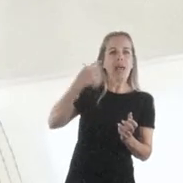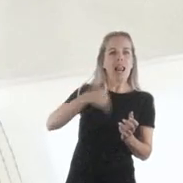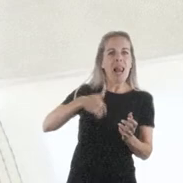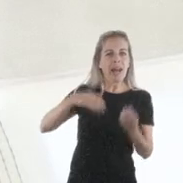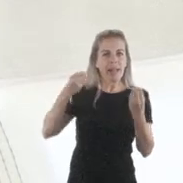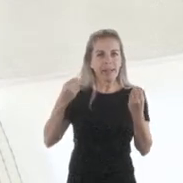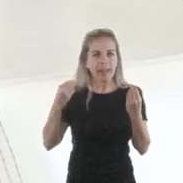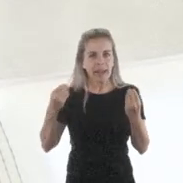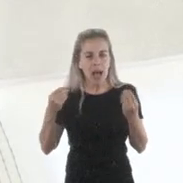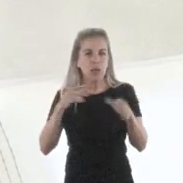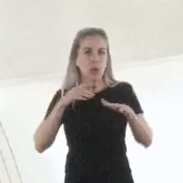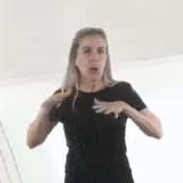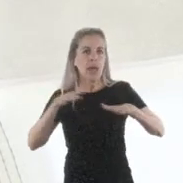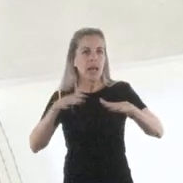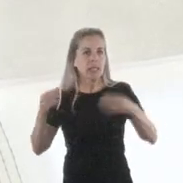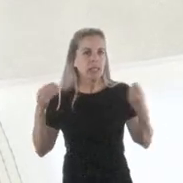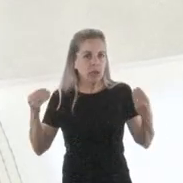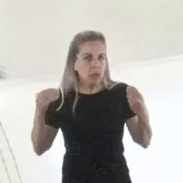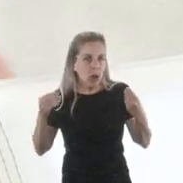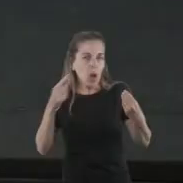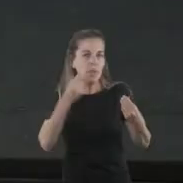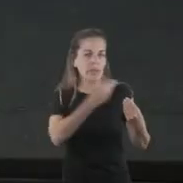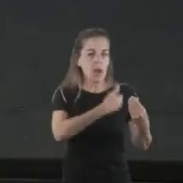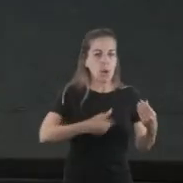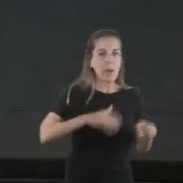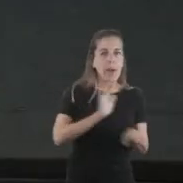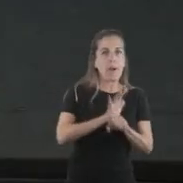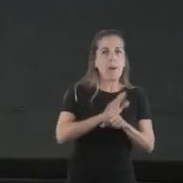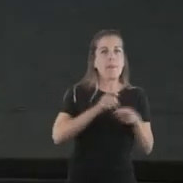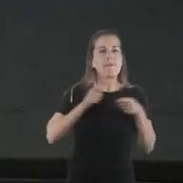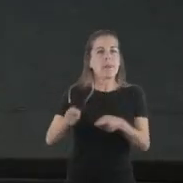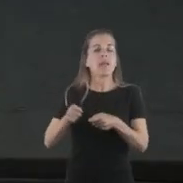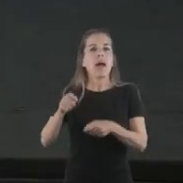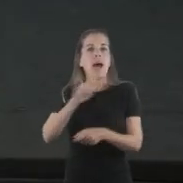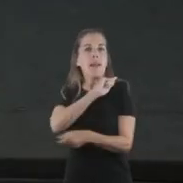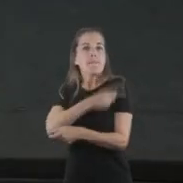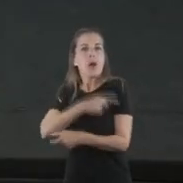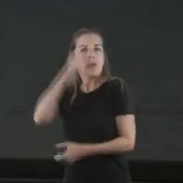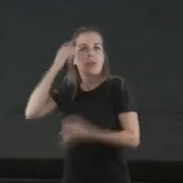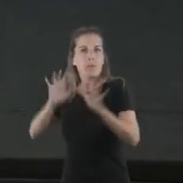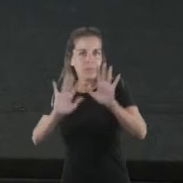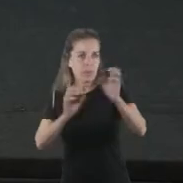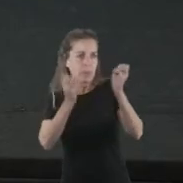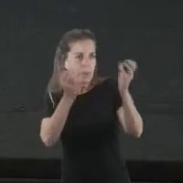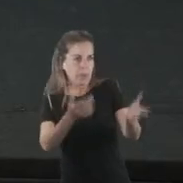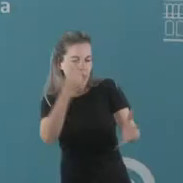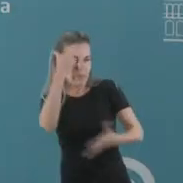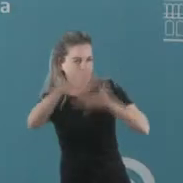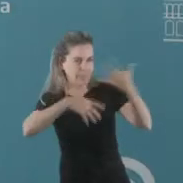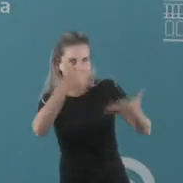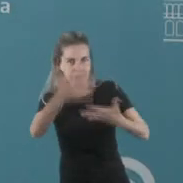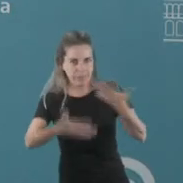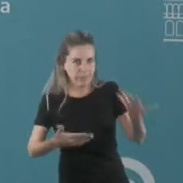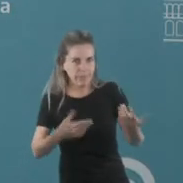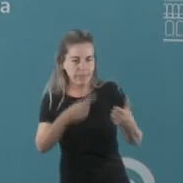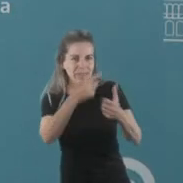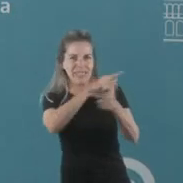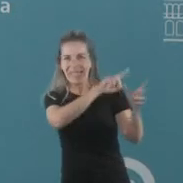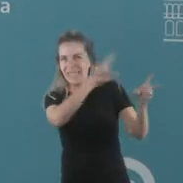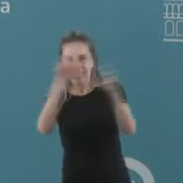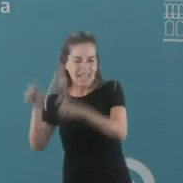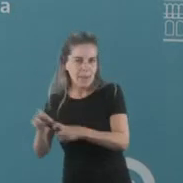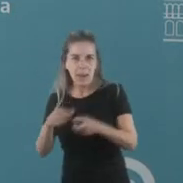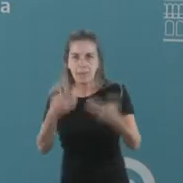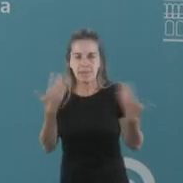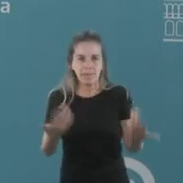la avanzada del gobierno contra la Corte Suprema. Gracias. Bueno, qué buena ensalada que tenemos acá. Entre Transparency y la Corte